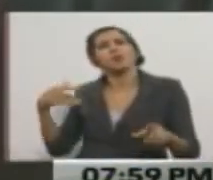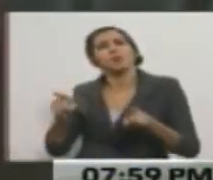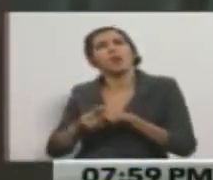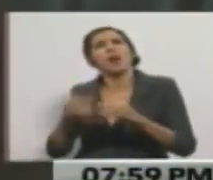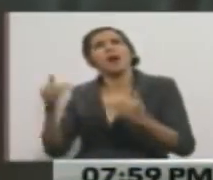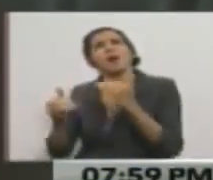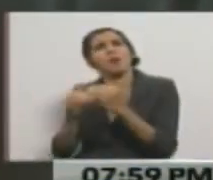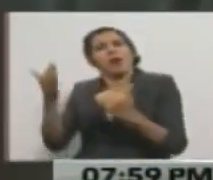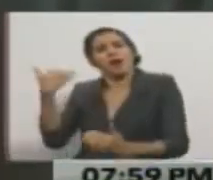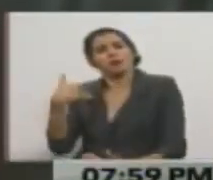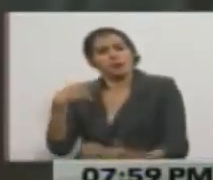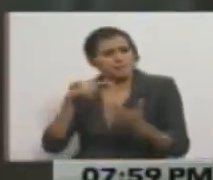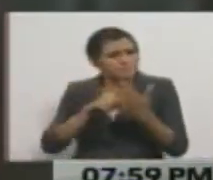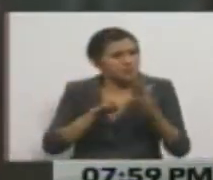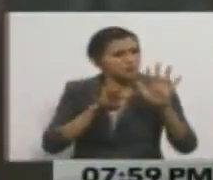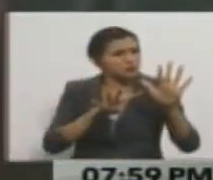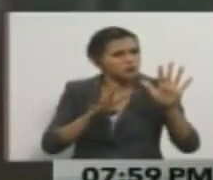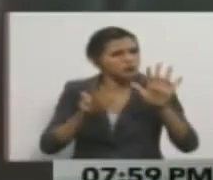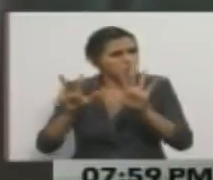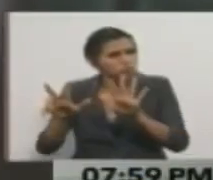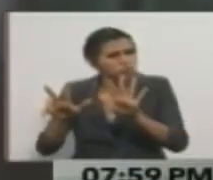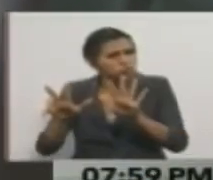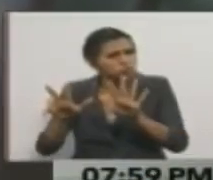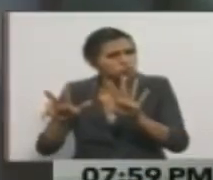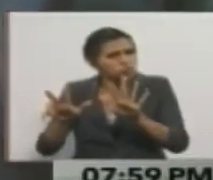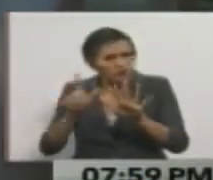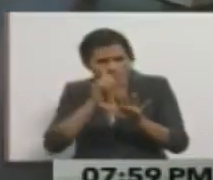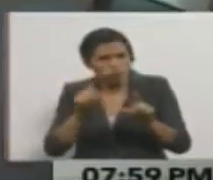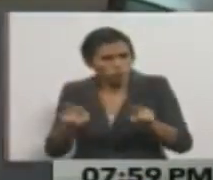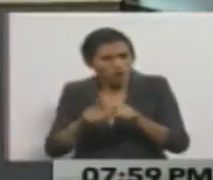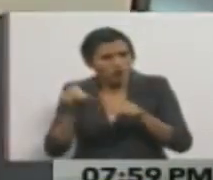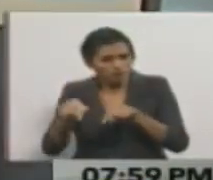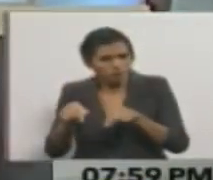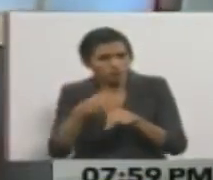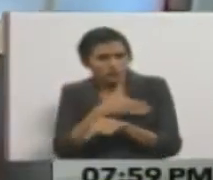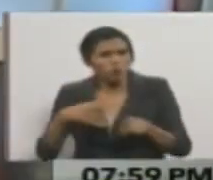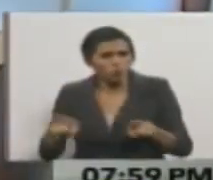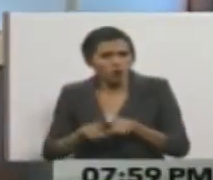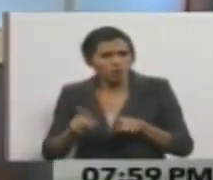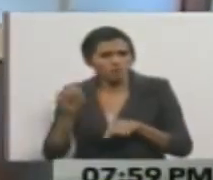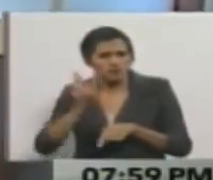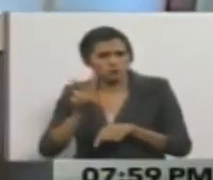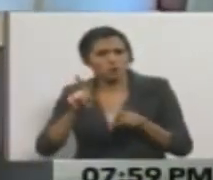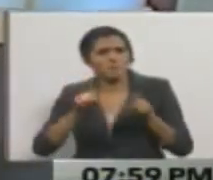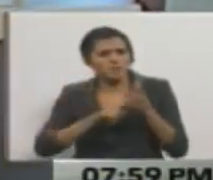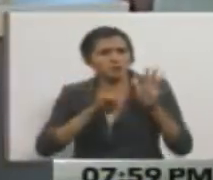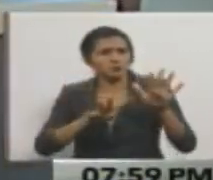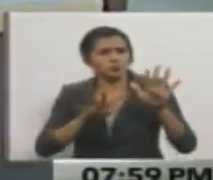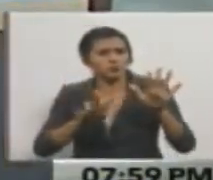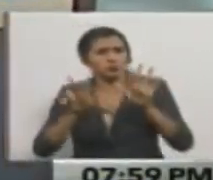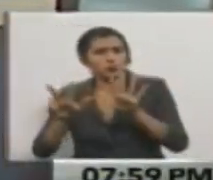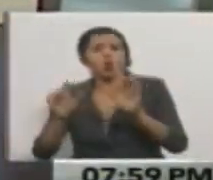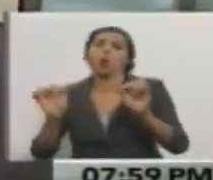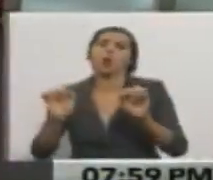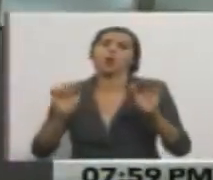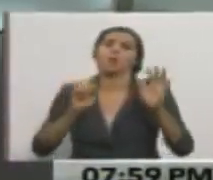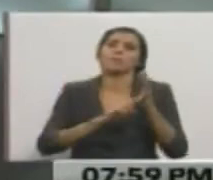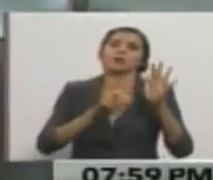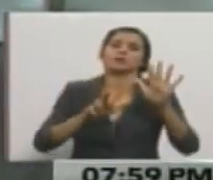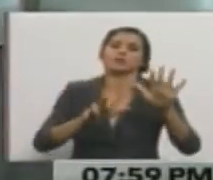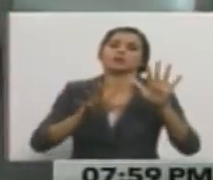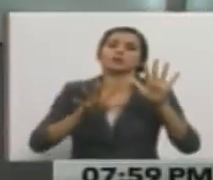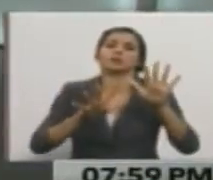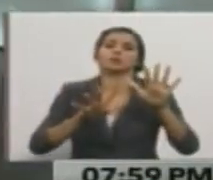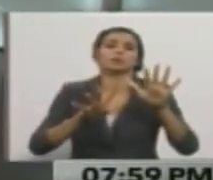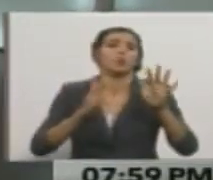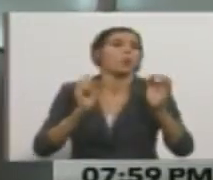me pregunto, en el 98, ¿recuerdan ustedes cómo estaba la situación? Si quieren, en el 88, pues. O en el 2008.